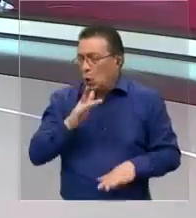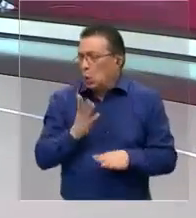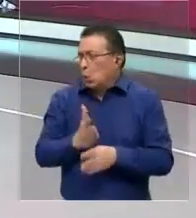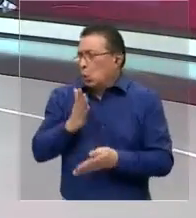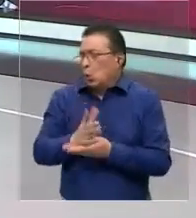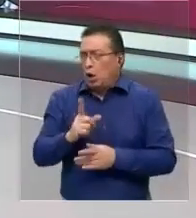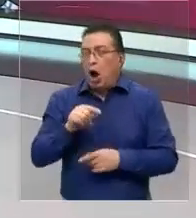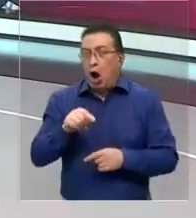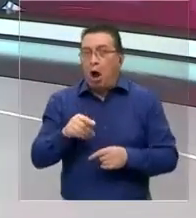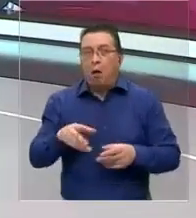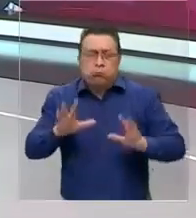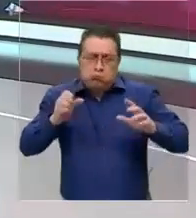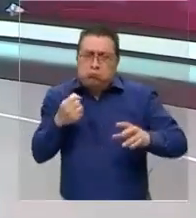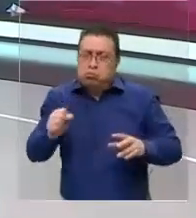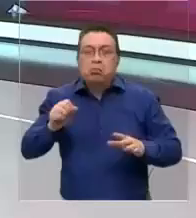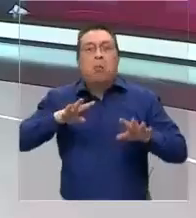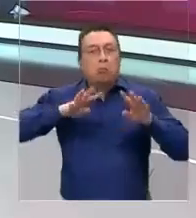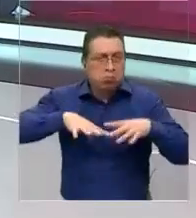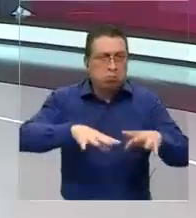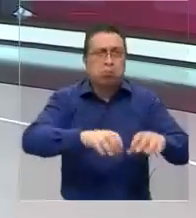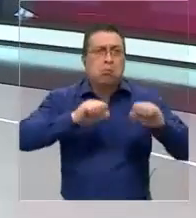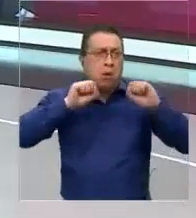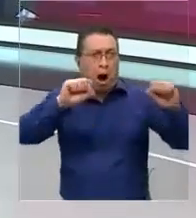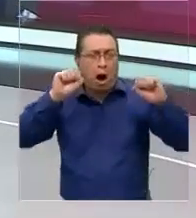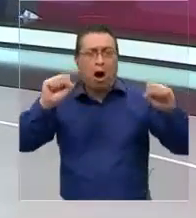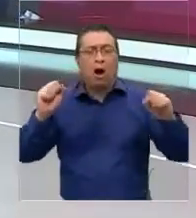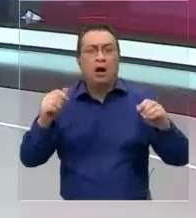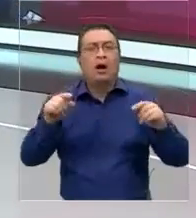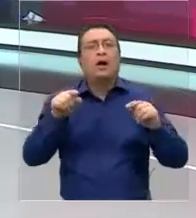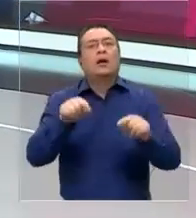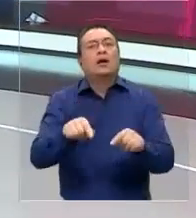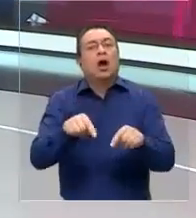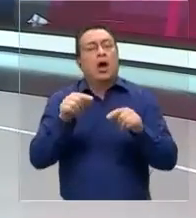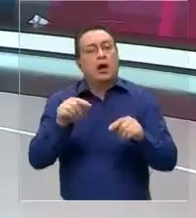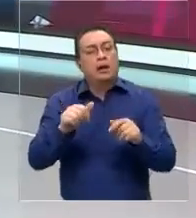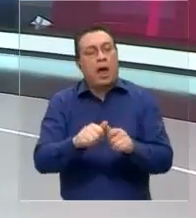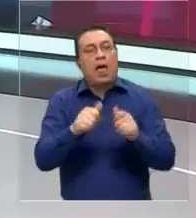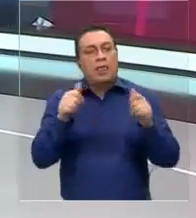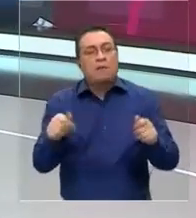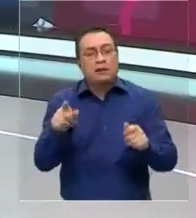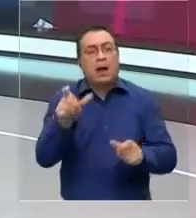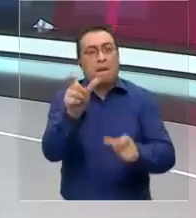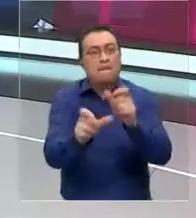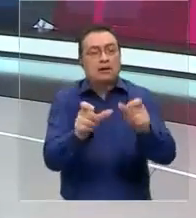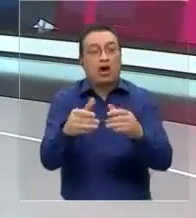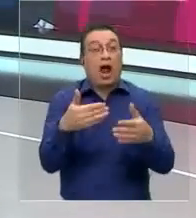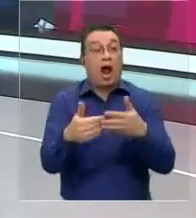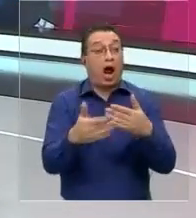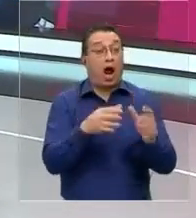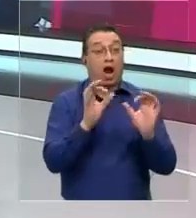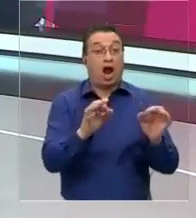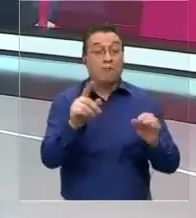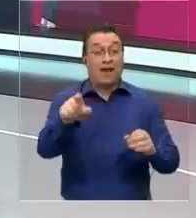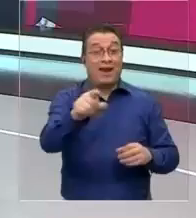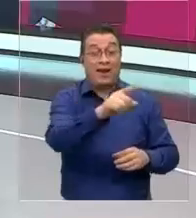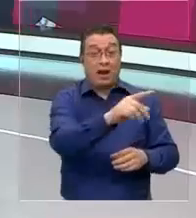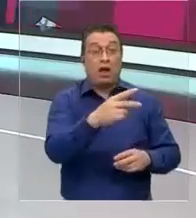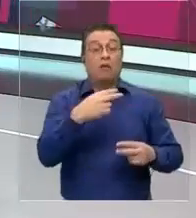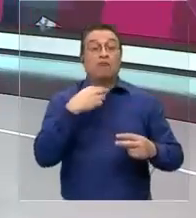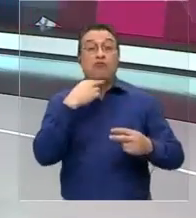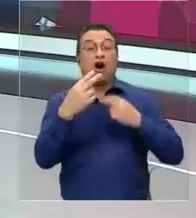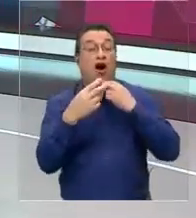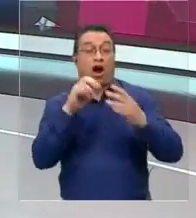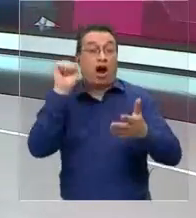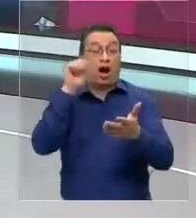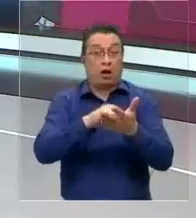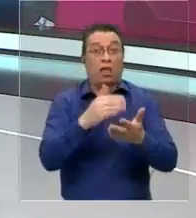controla a la opinión pública y a los disidentes. Pero no solamente la población común y corriente, podemos decir, ha alzado la voz,